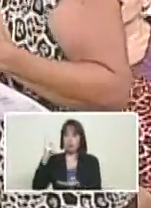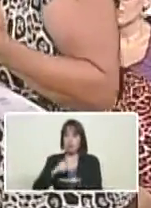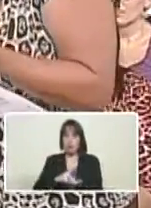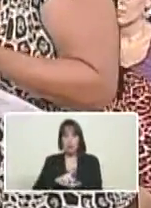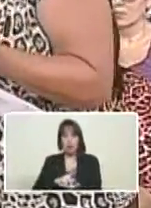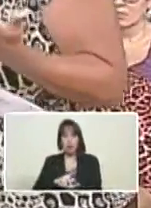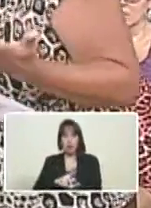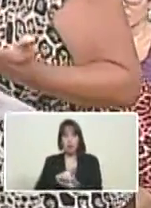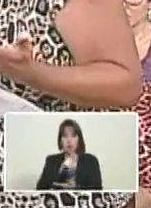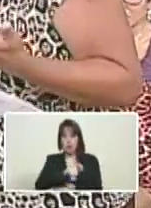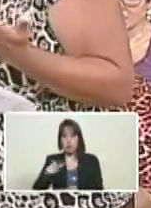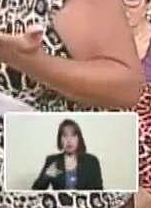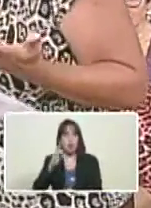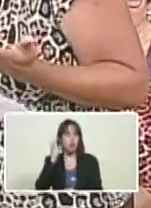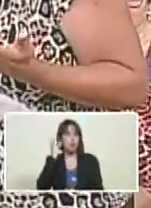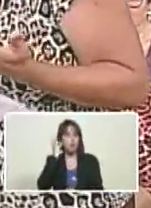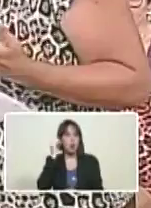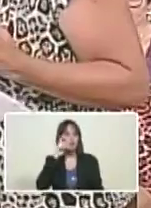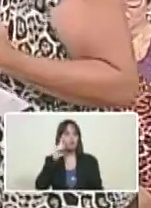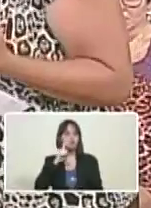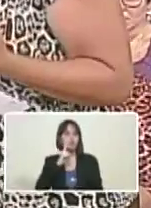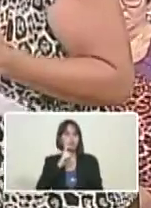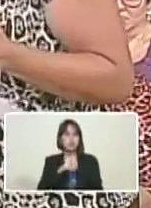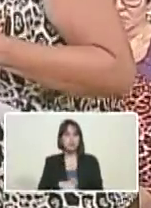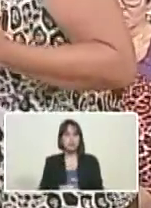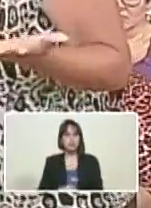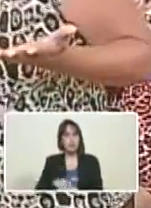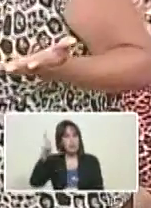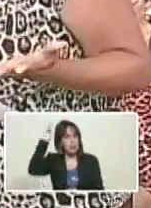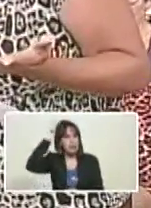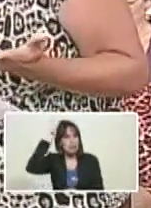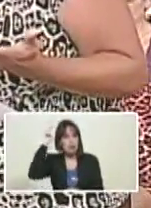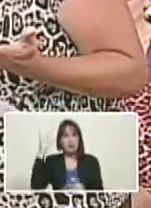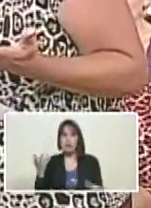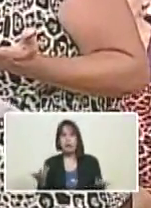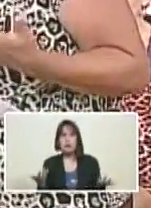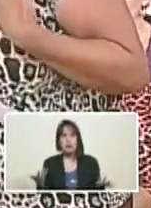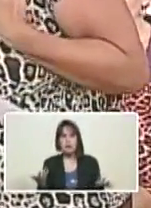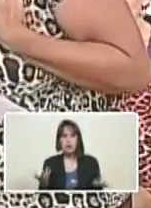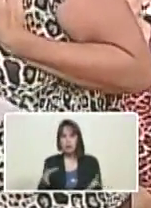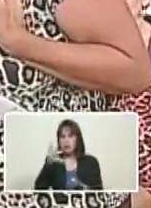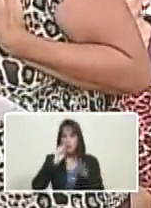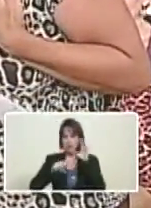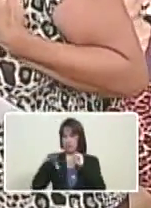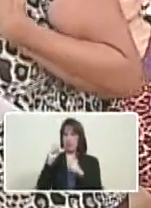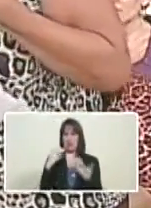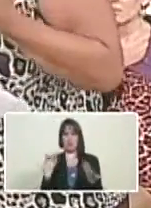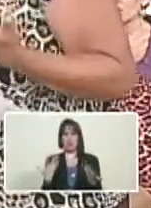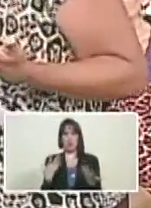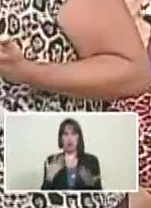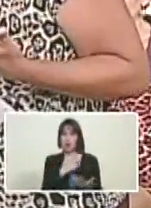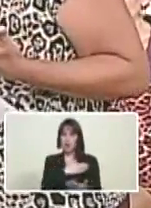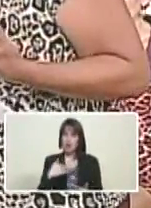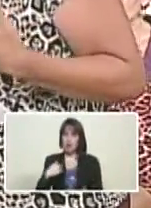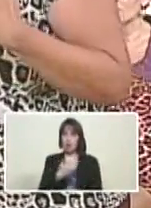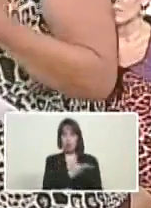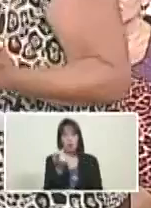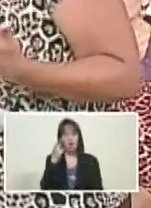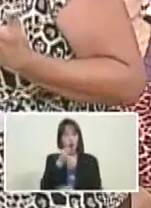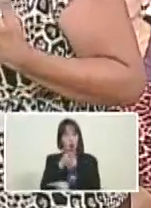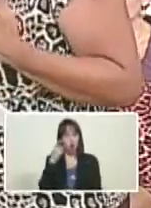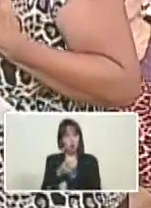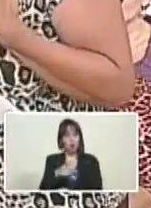pacientes, una embarazada, una gestante, nos llega y no le entendemos, presidente. ¿Qué queremos nosotros? Que usted dé la orden,